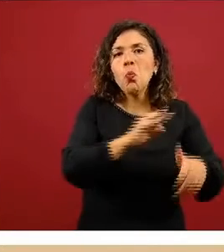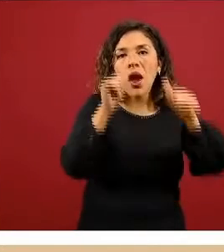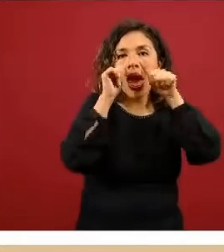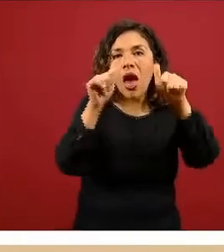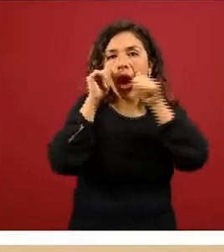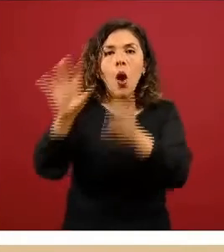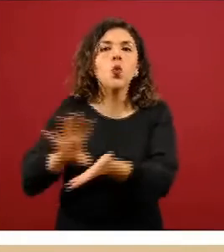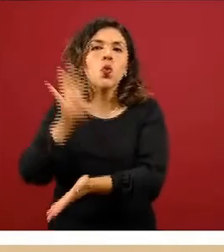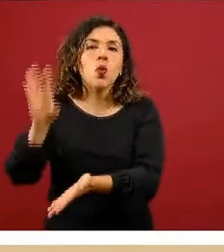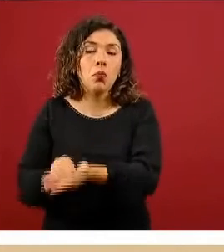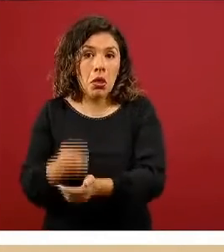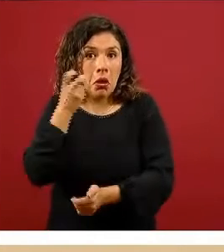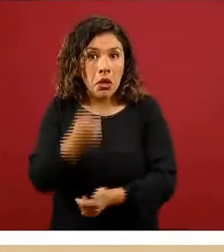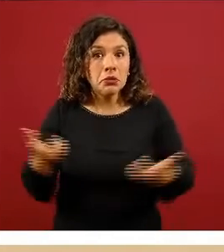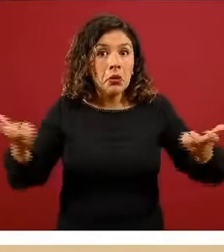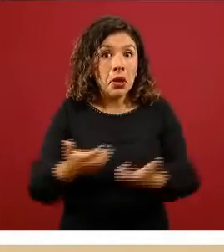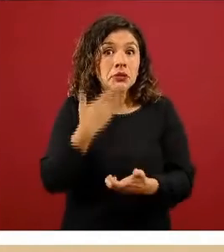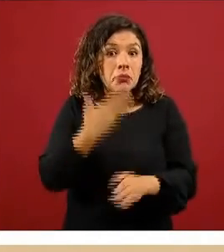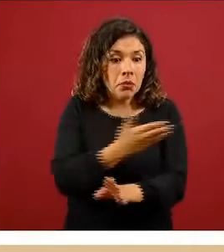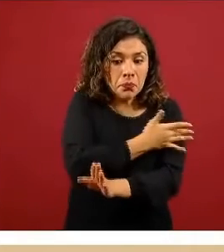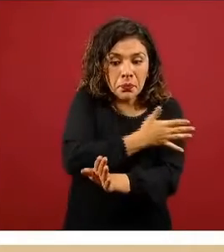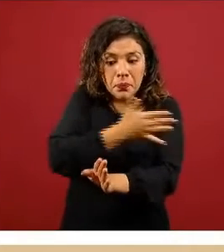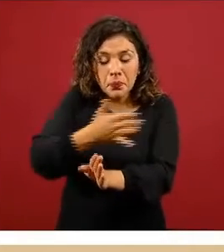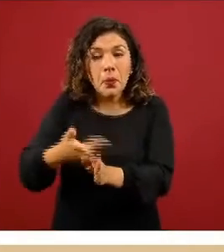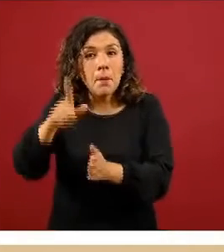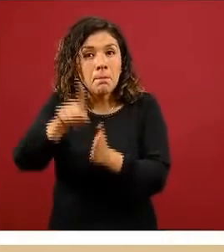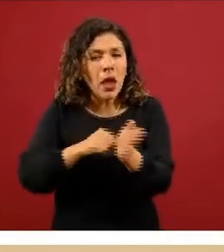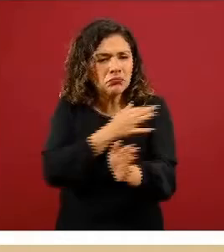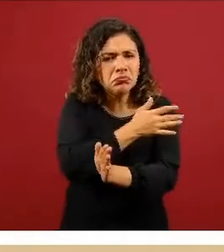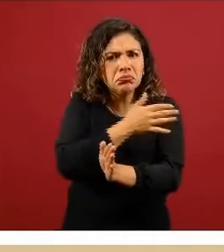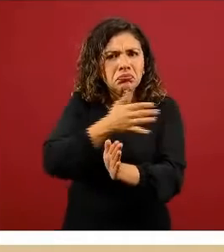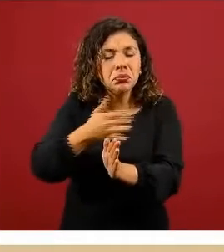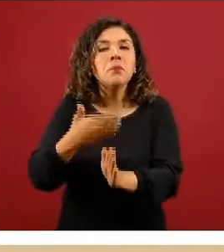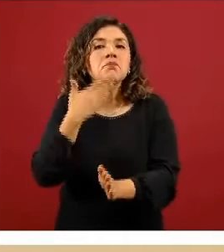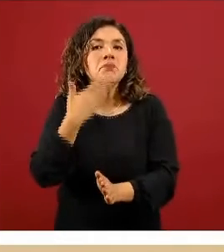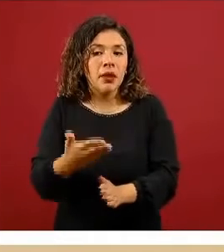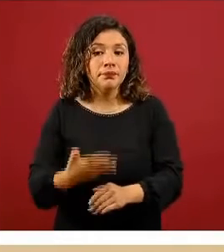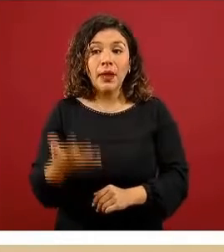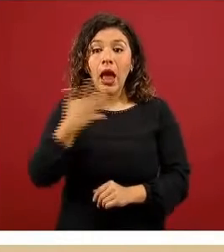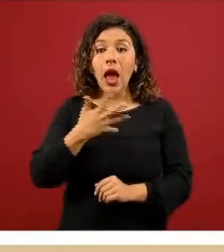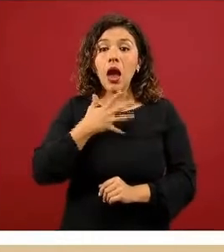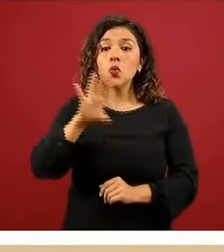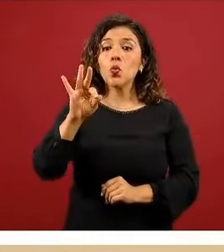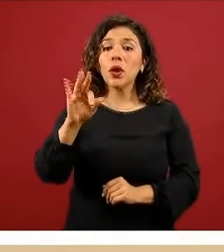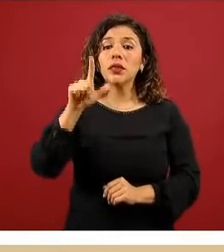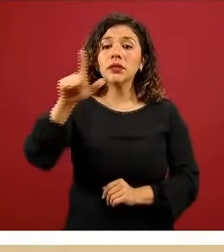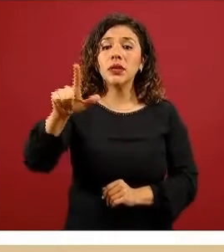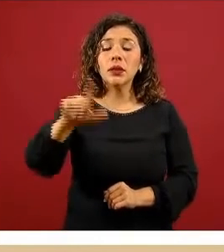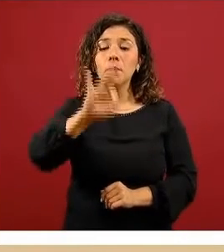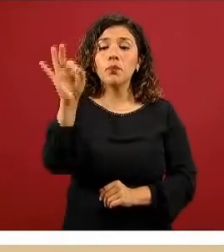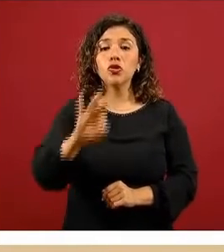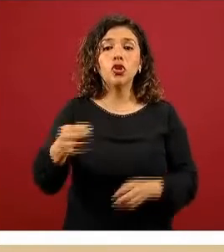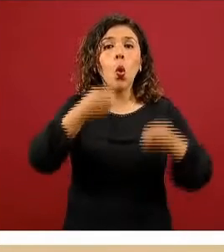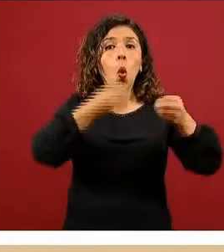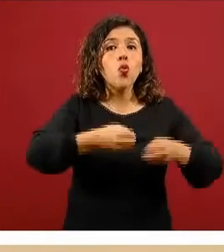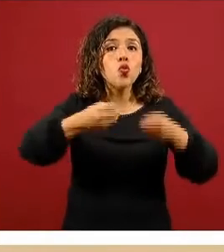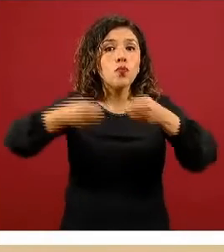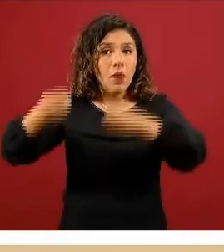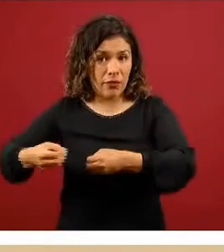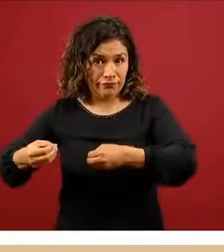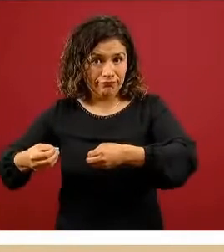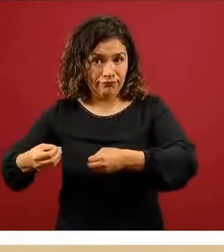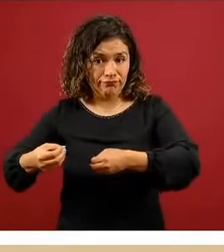hemos logrado este objetivo a lo largo de todos estos meses. Tenemos 47% de ocupación, por lo